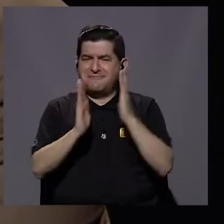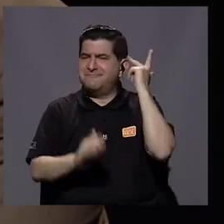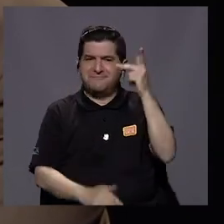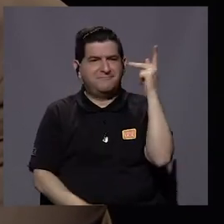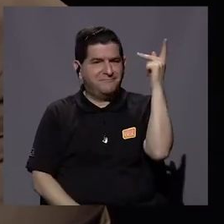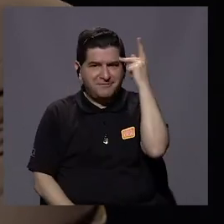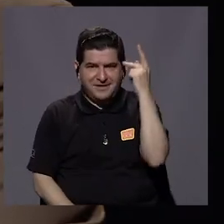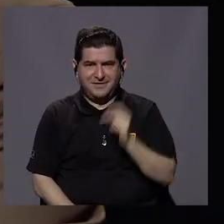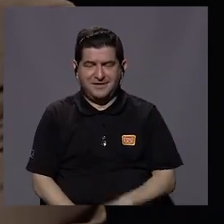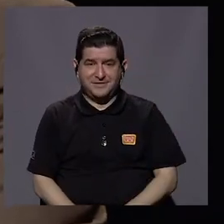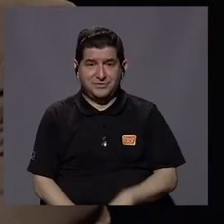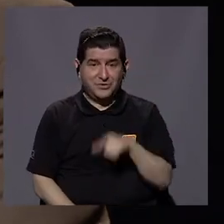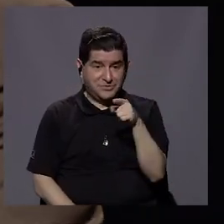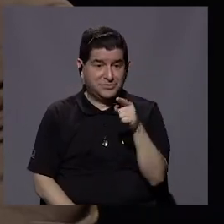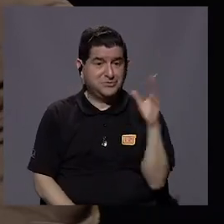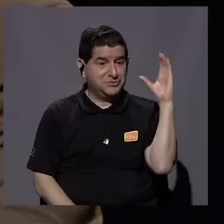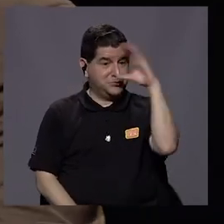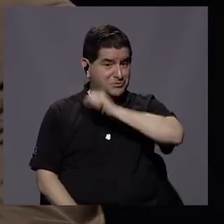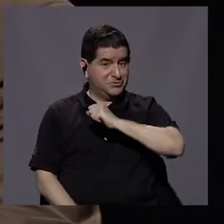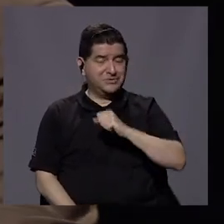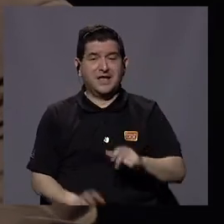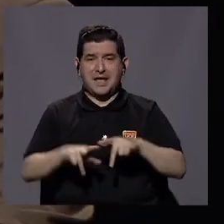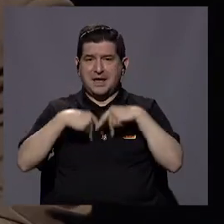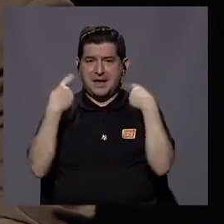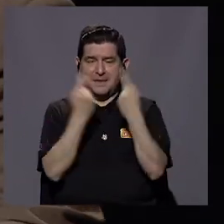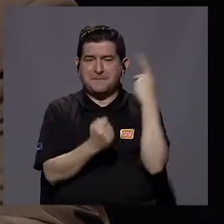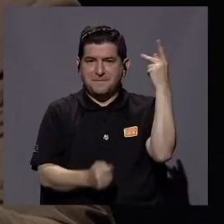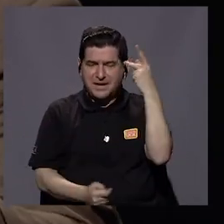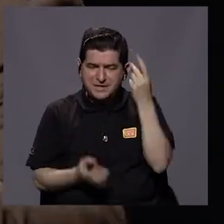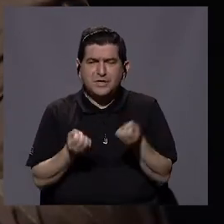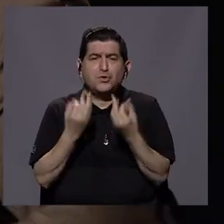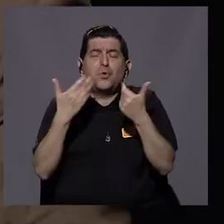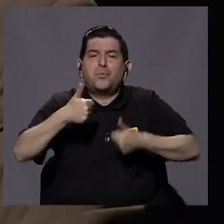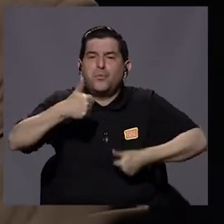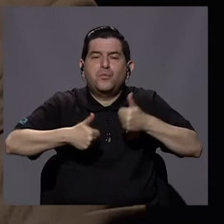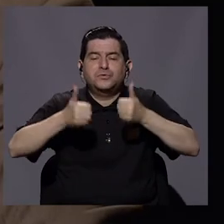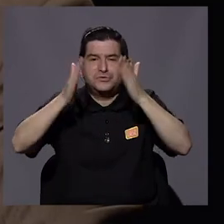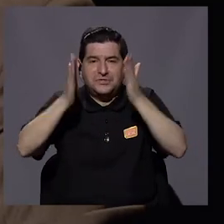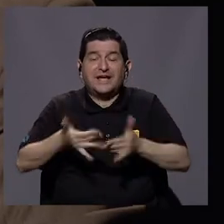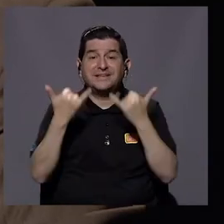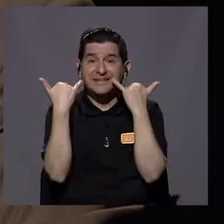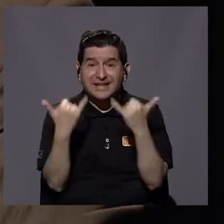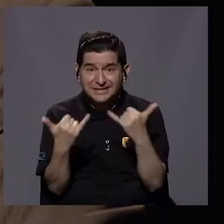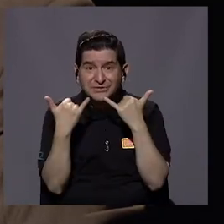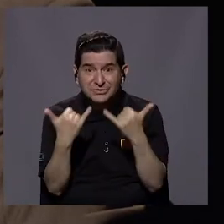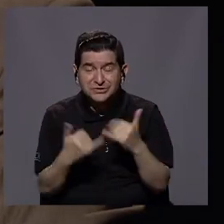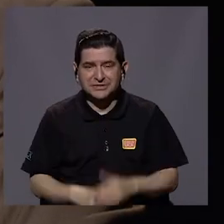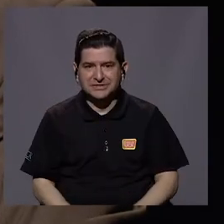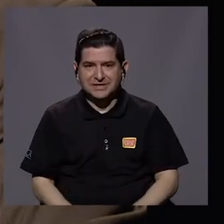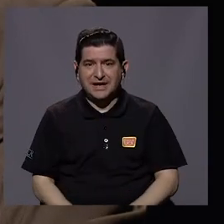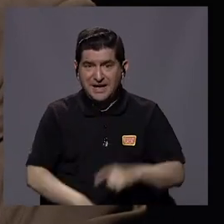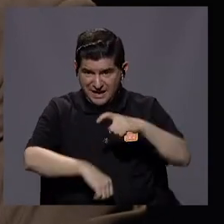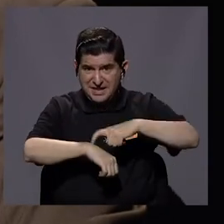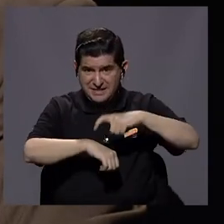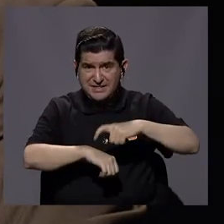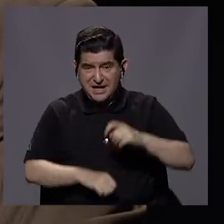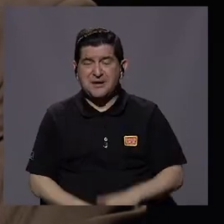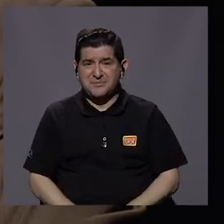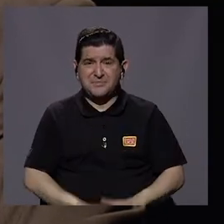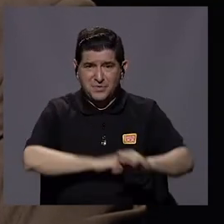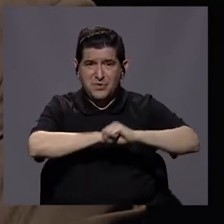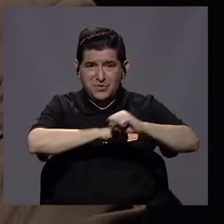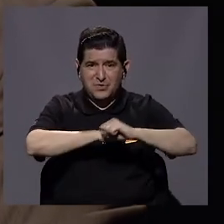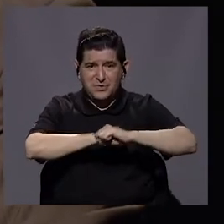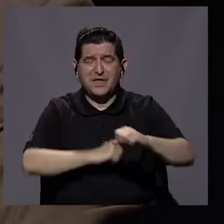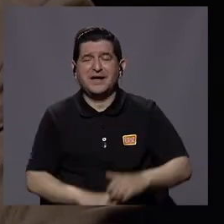confrontación política. Si usted ve, hay partidos políticos con muchos candidatos, precandidatos. Estamos en plena campaña electoral. De